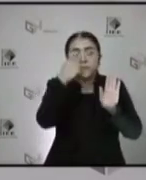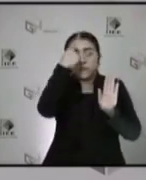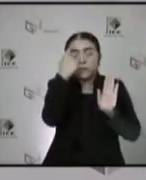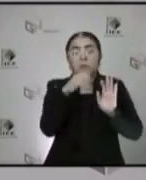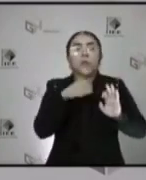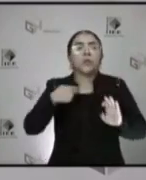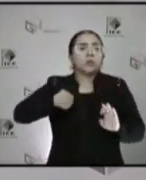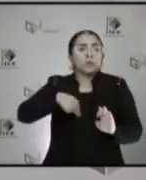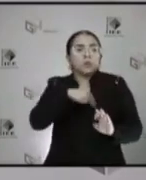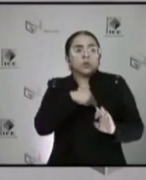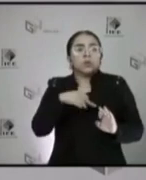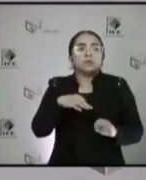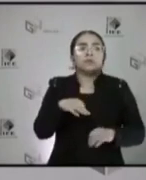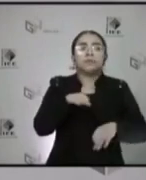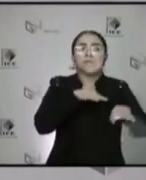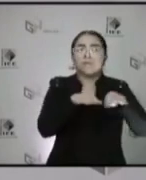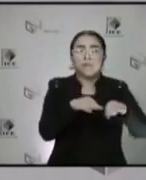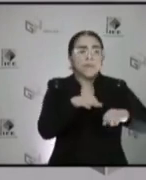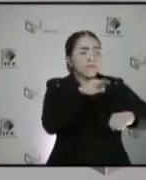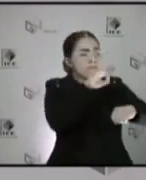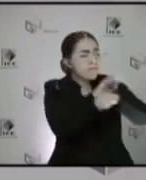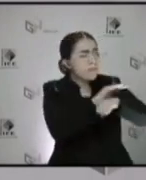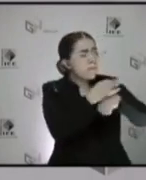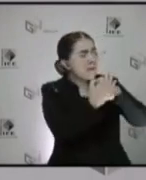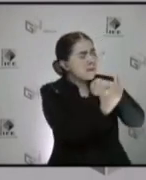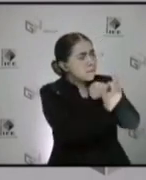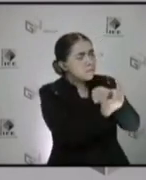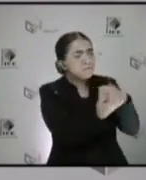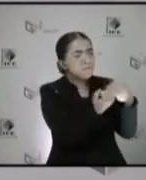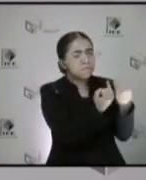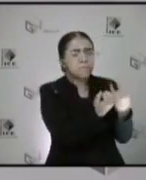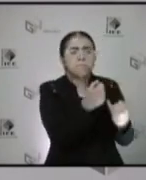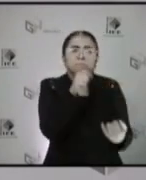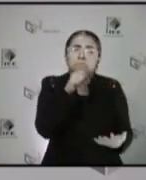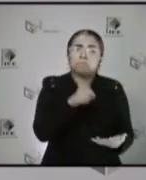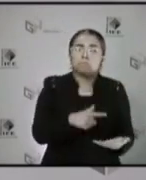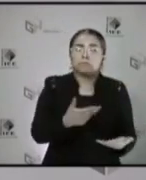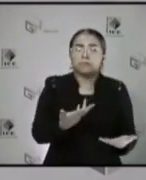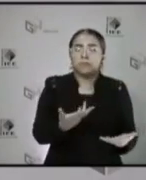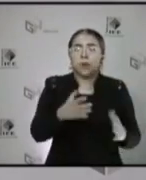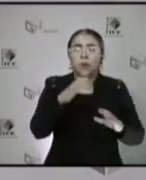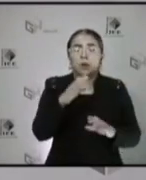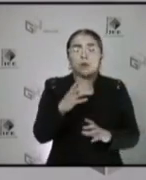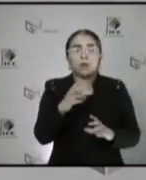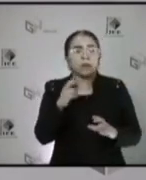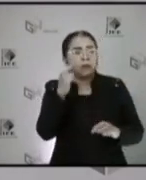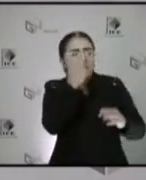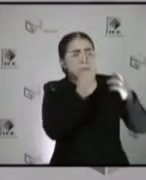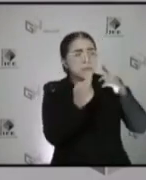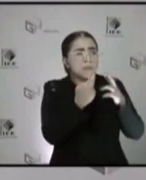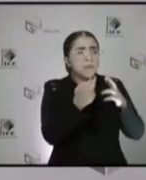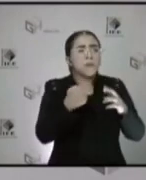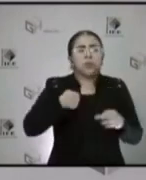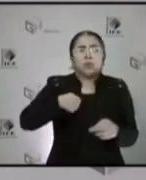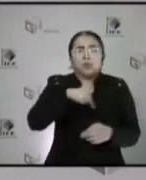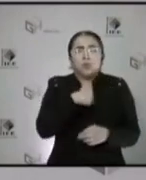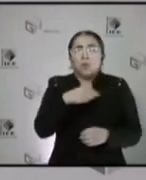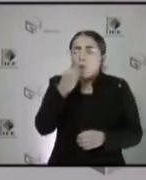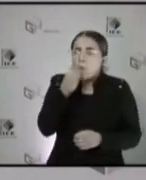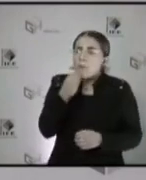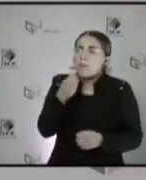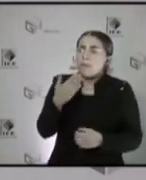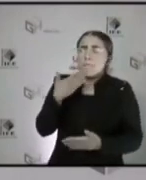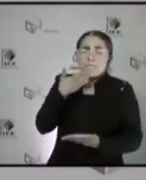trabajar más en prevención, más con la cultura de curarnos con lo que comemos y